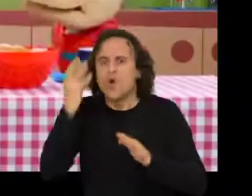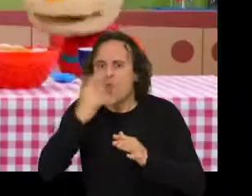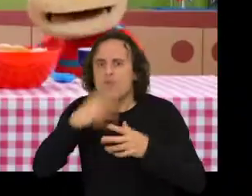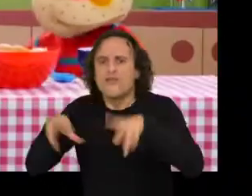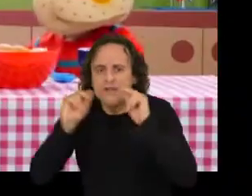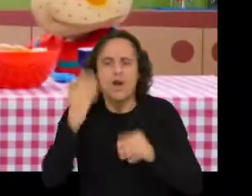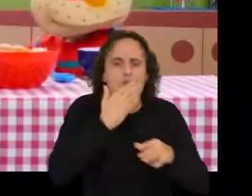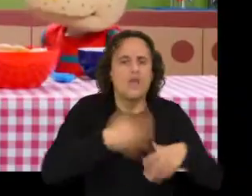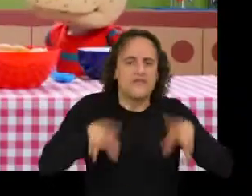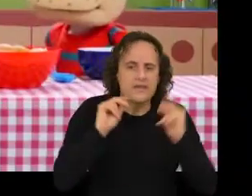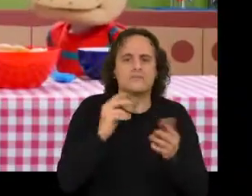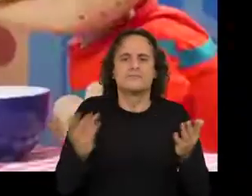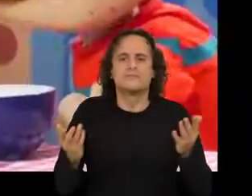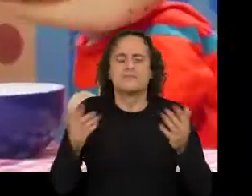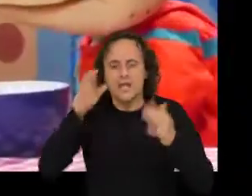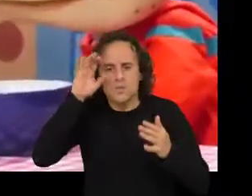conto! ¡Escoita!